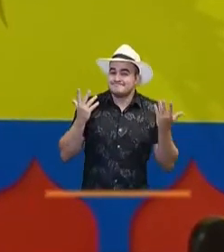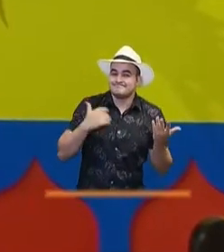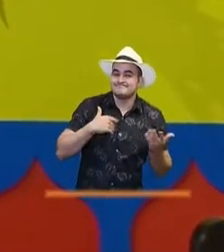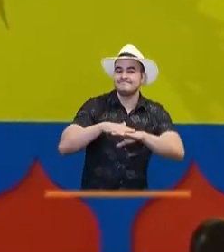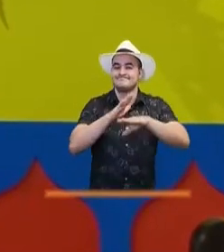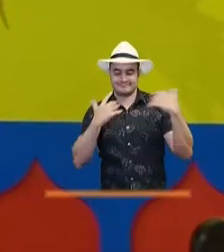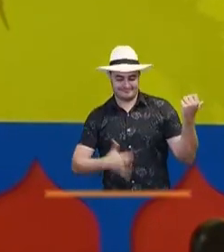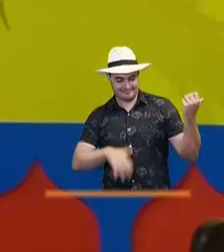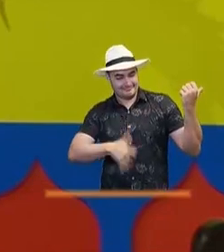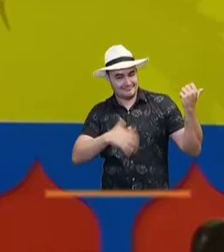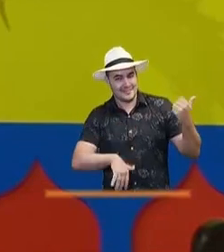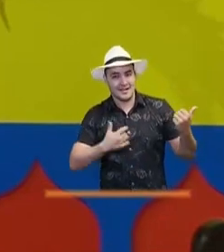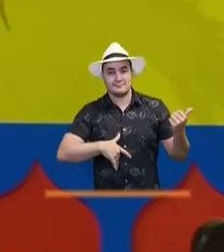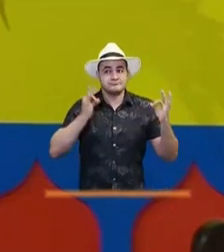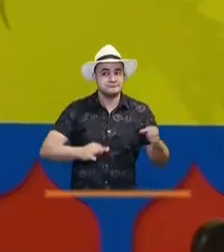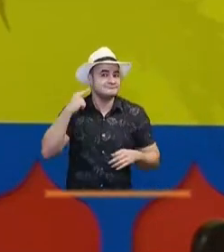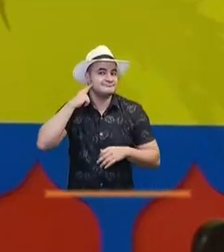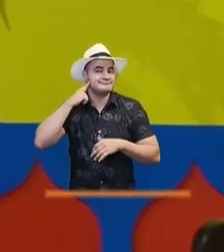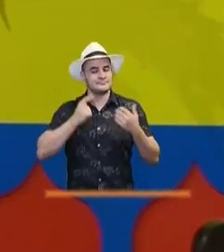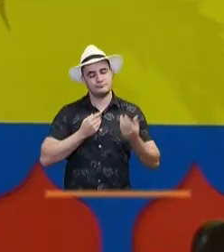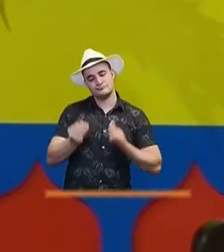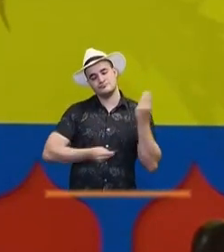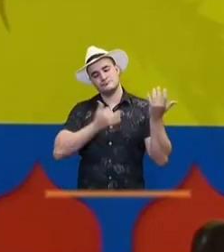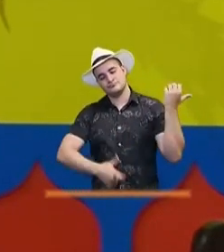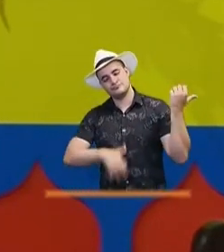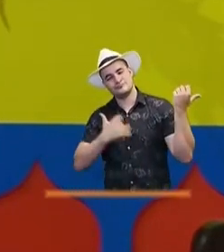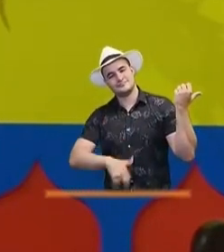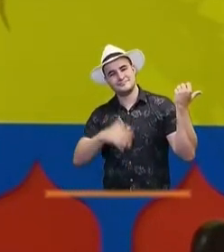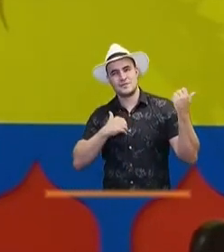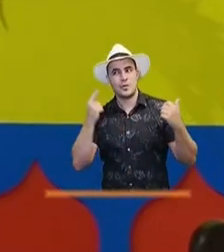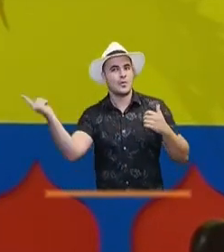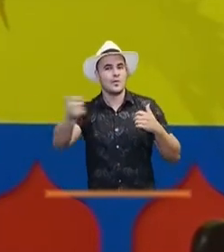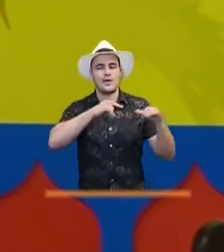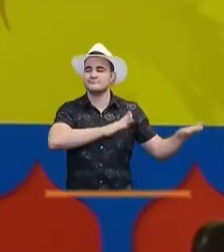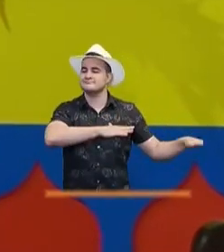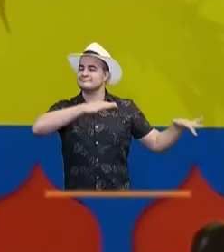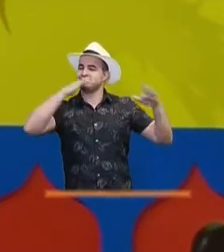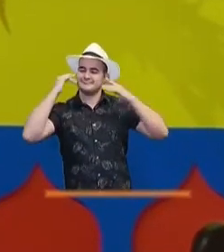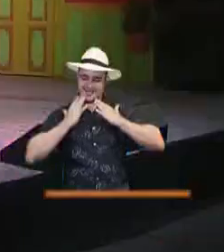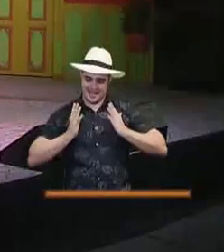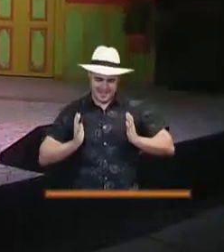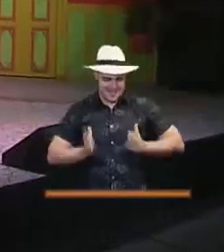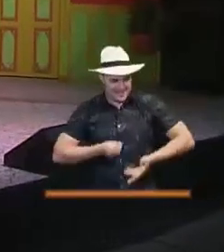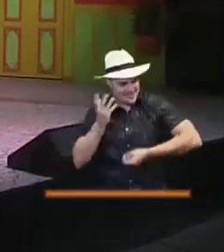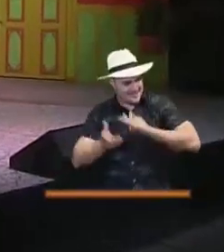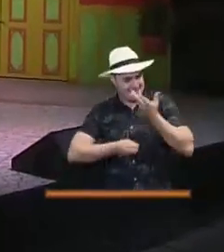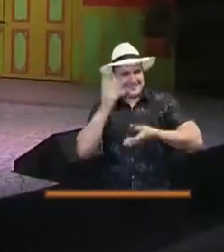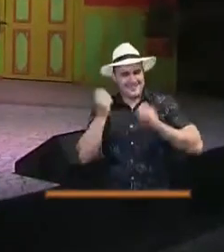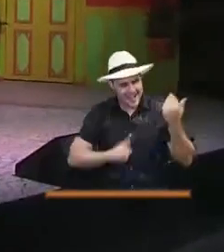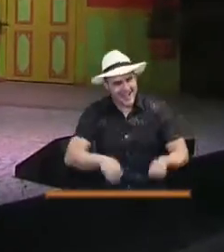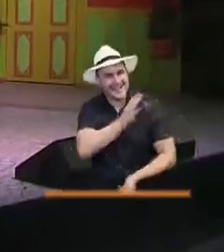bambuquero suena en manos del tiplero, el alma empieza a esculpir la manera de decir